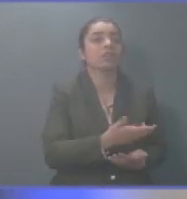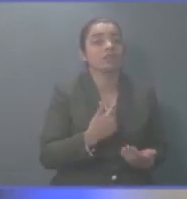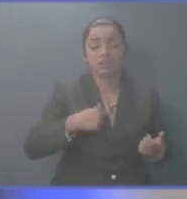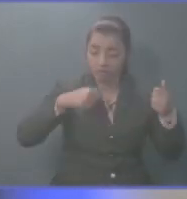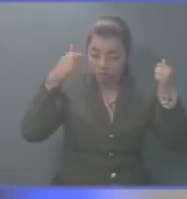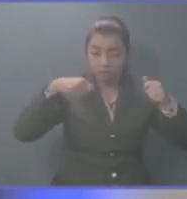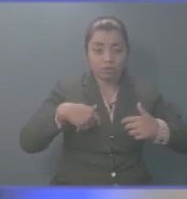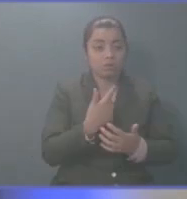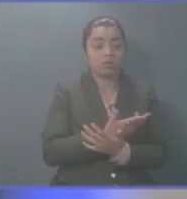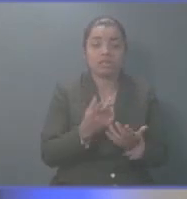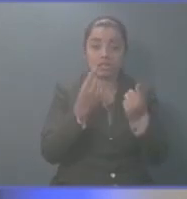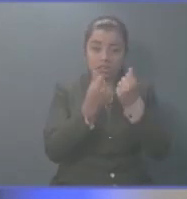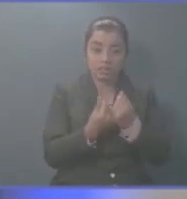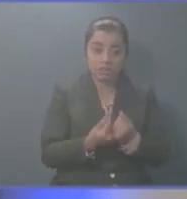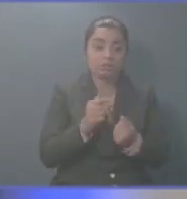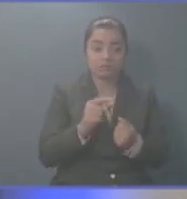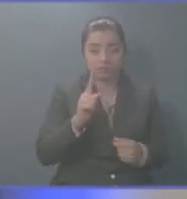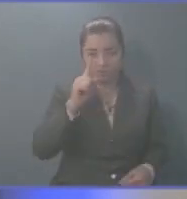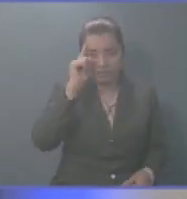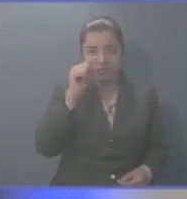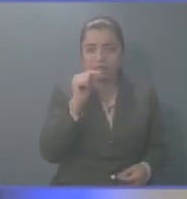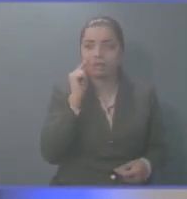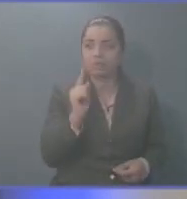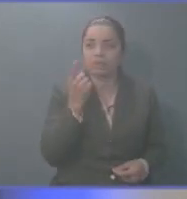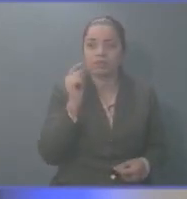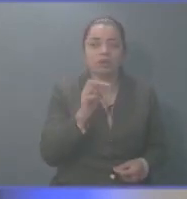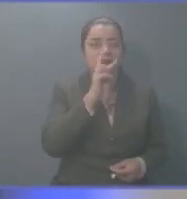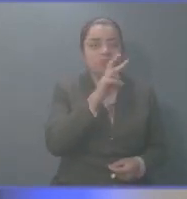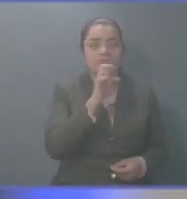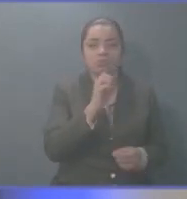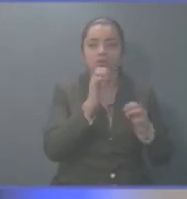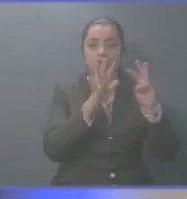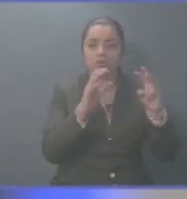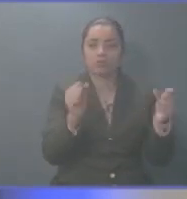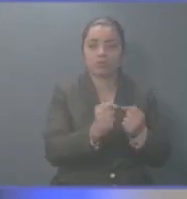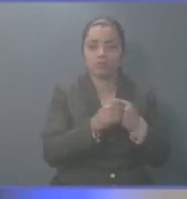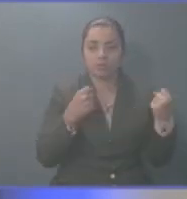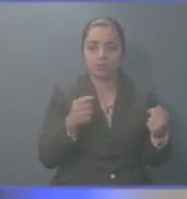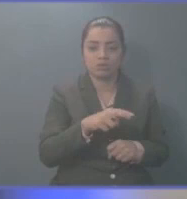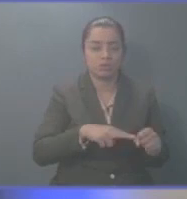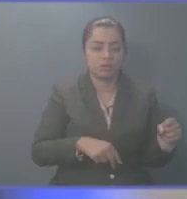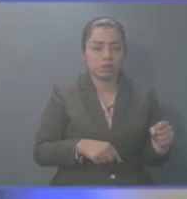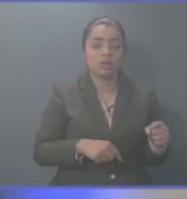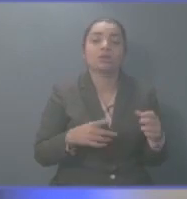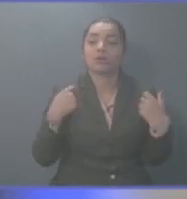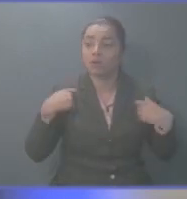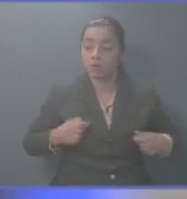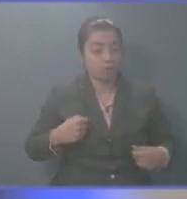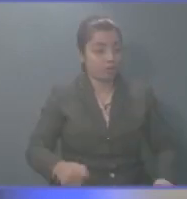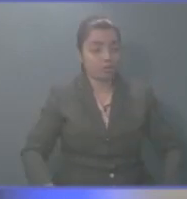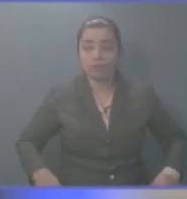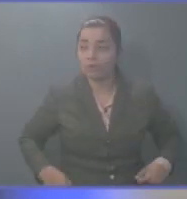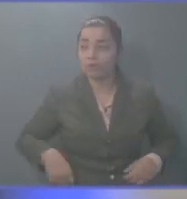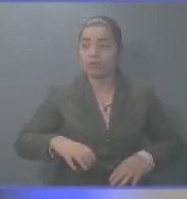aprobado cualquier cantidad de dinero. Imagínate. Primero le aprobamos 2.8 millones de dólares para comprar botas y uniformes de la Policía